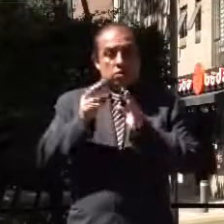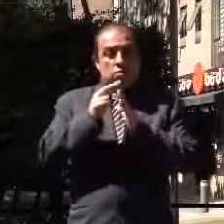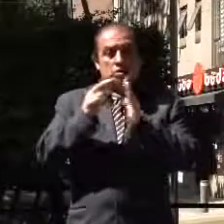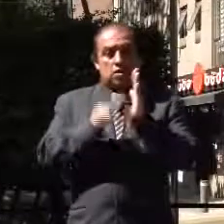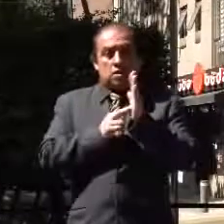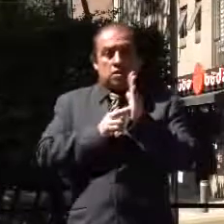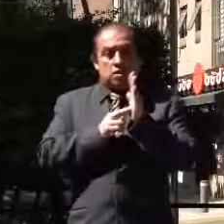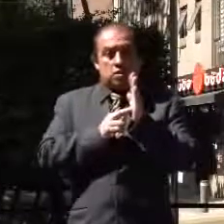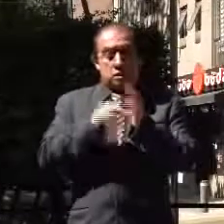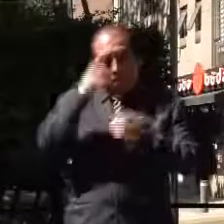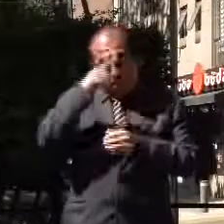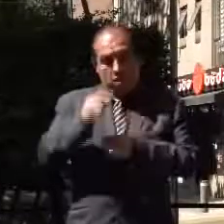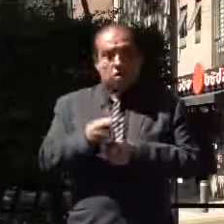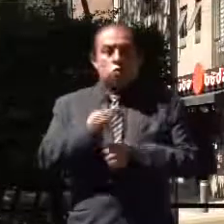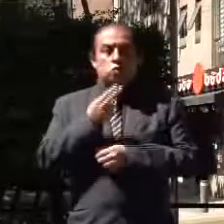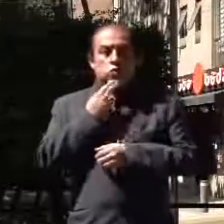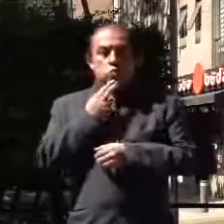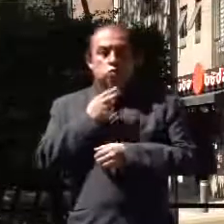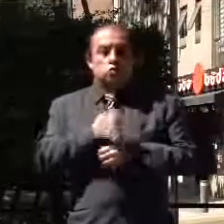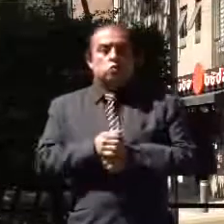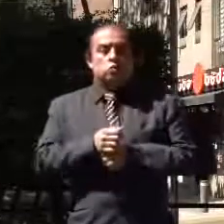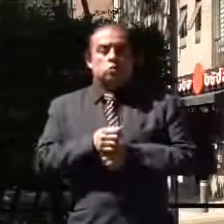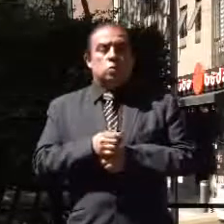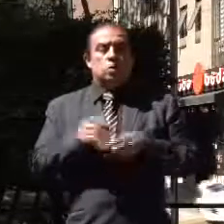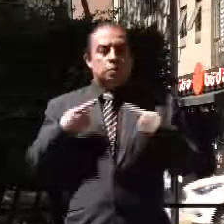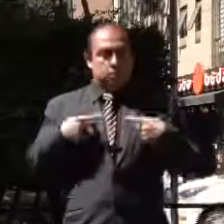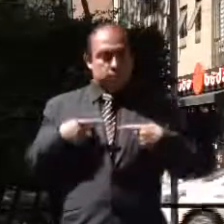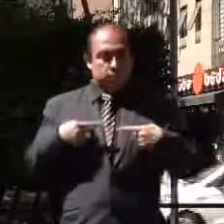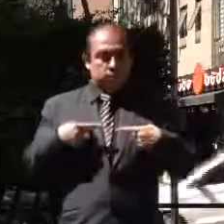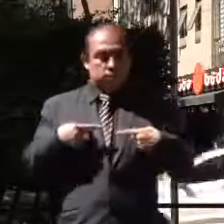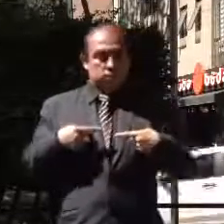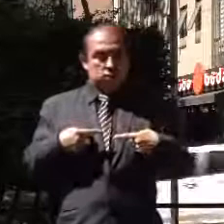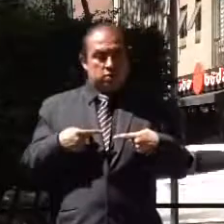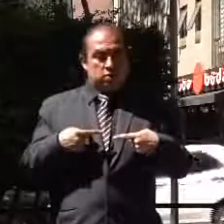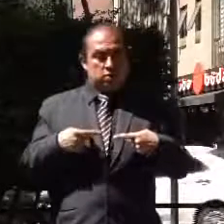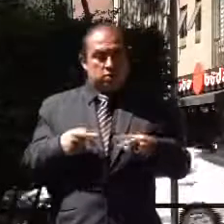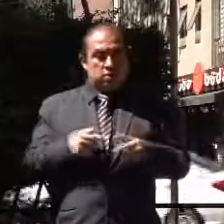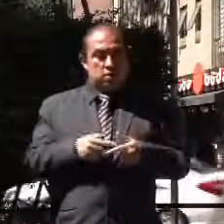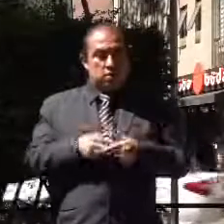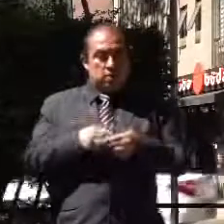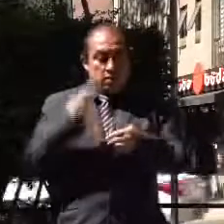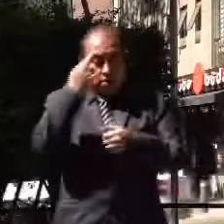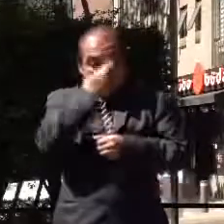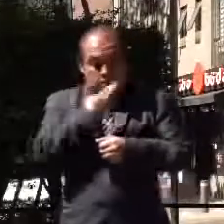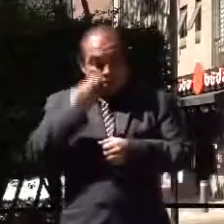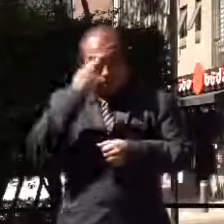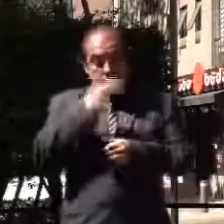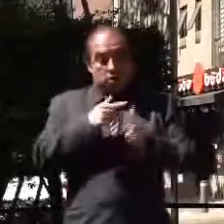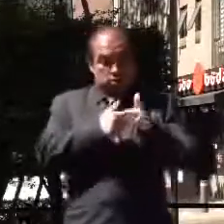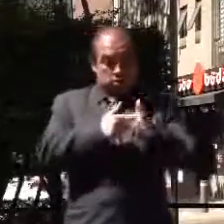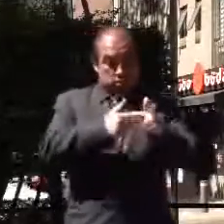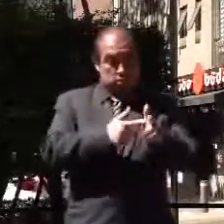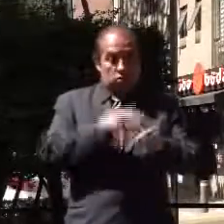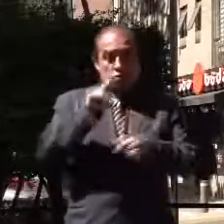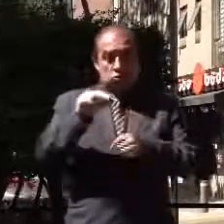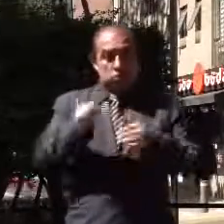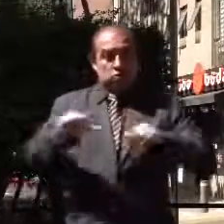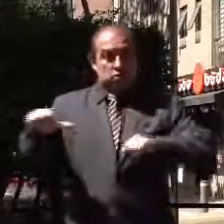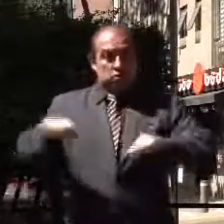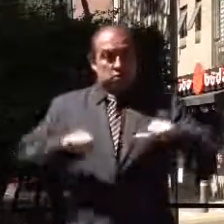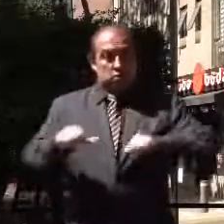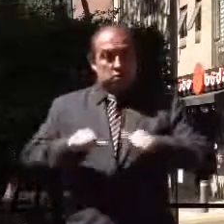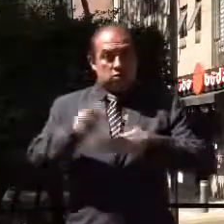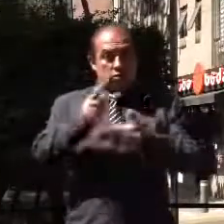humano, y conocerlo en forma continua. Es decir, no es una acción